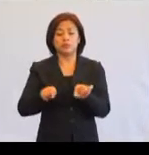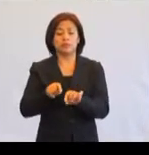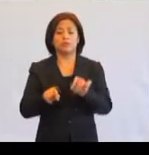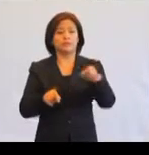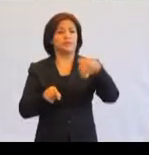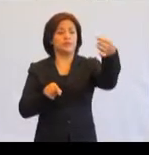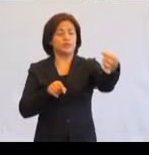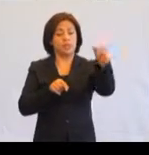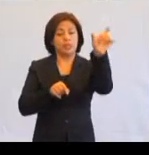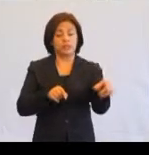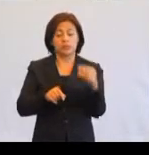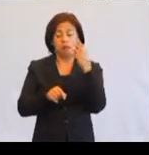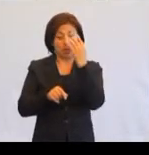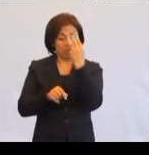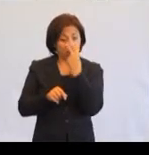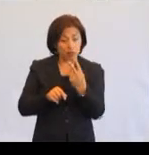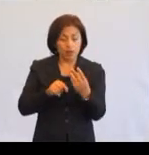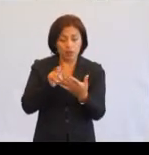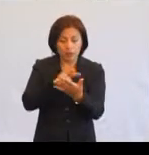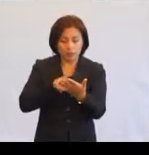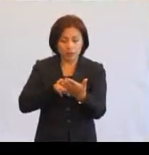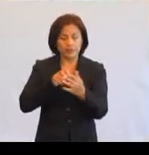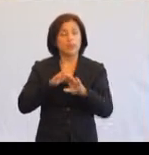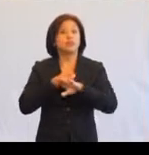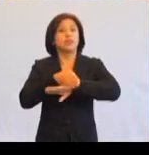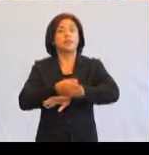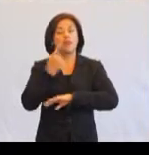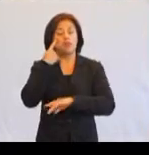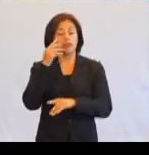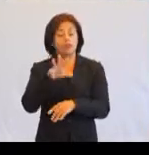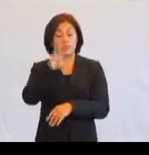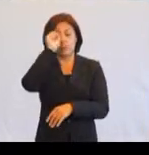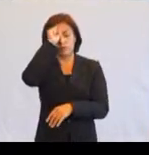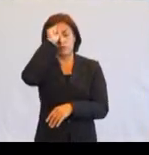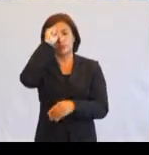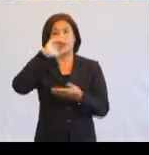videntes. Pero después, cuando vi la computadora